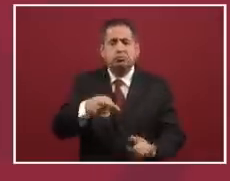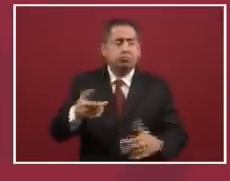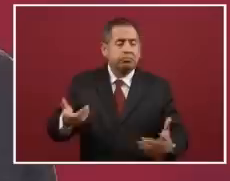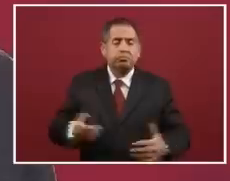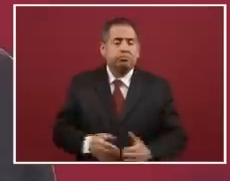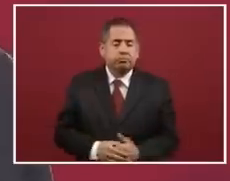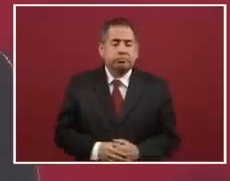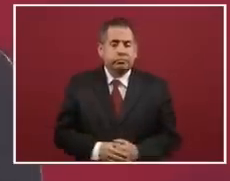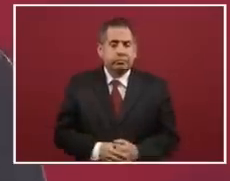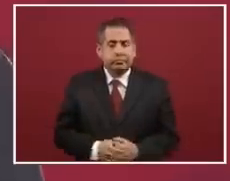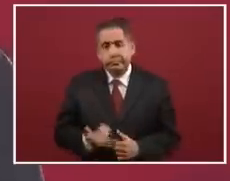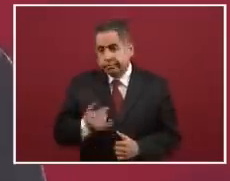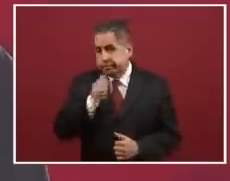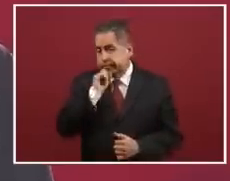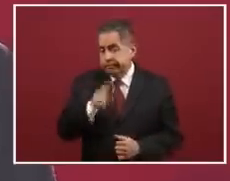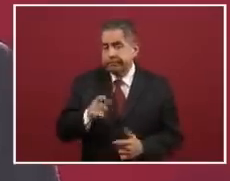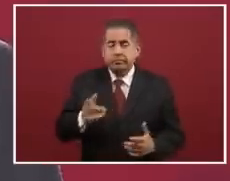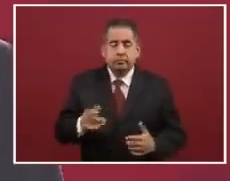Y